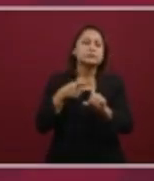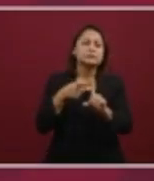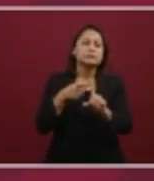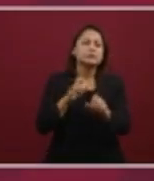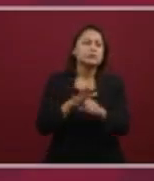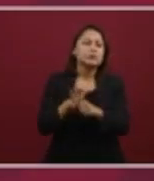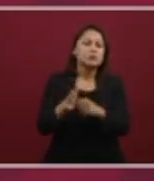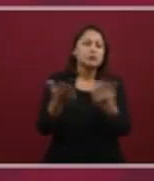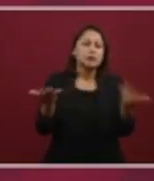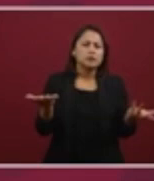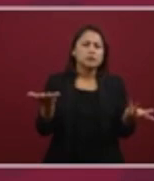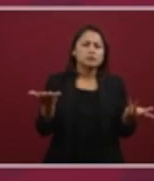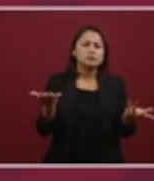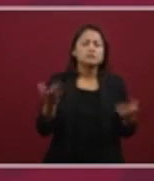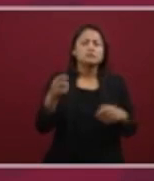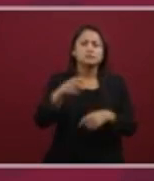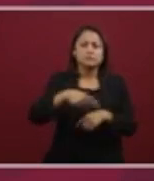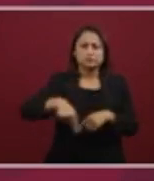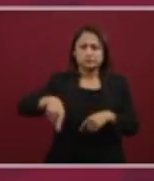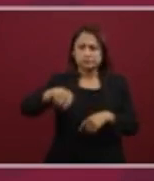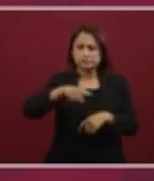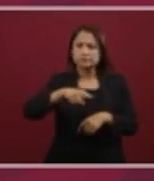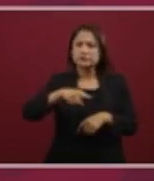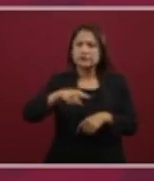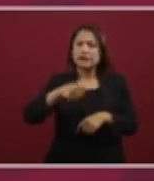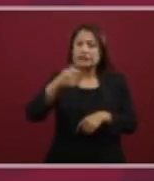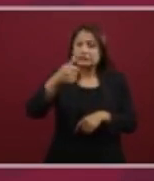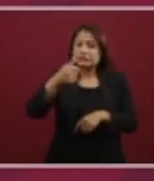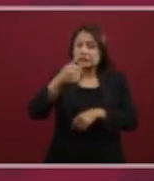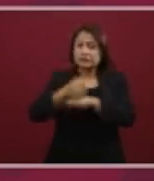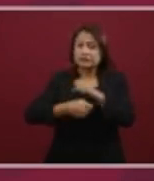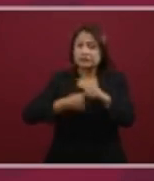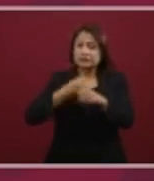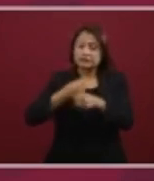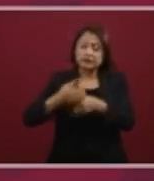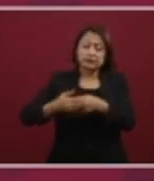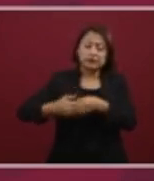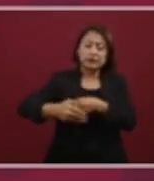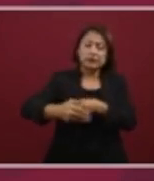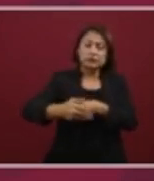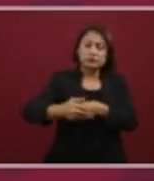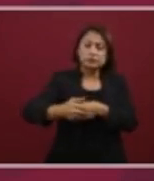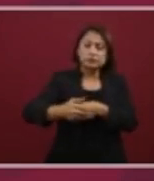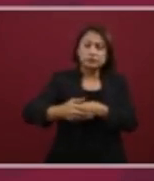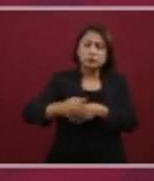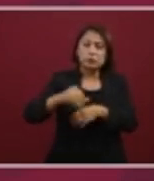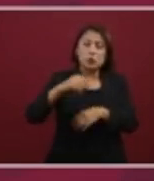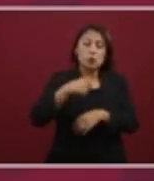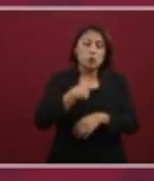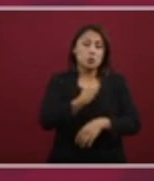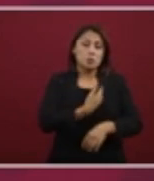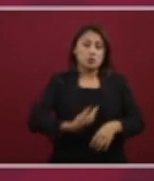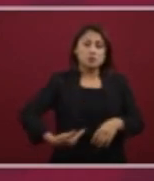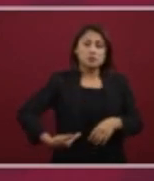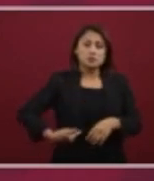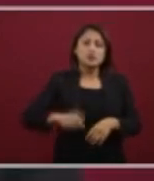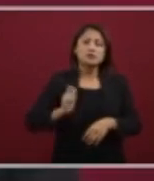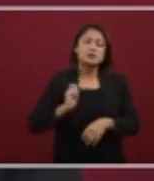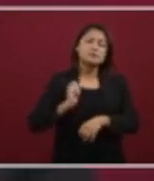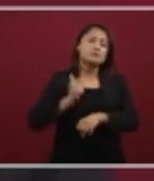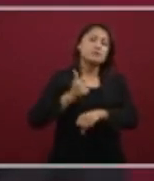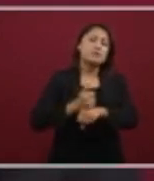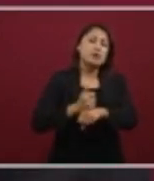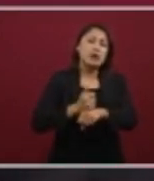que vamos a tener en el sexenio un sistema de salud pública como el de